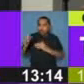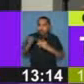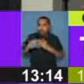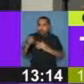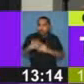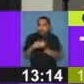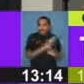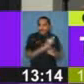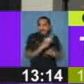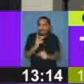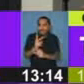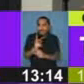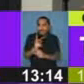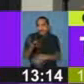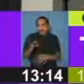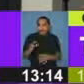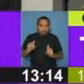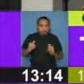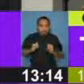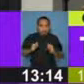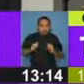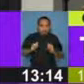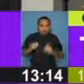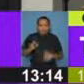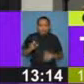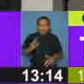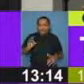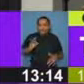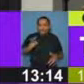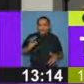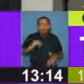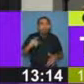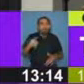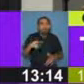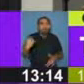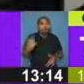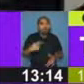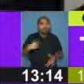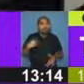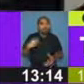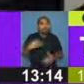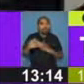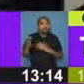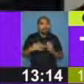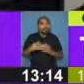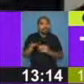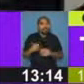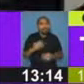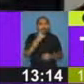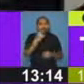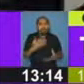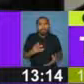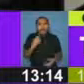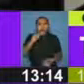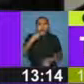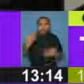secundaria hemos construido una hermosa escuela secundaria en cochinoca luego en la quiaca